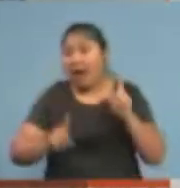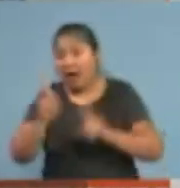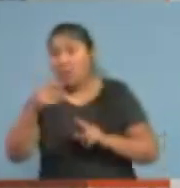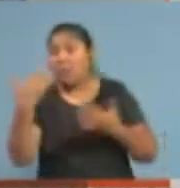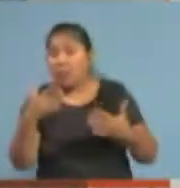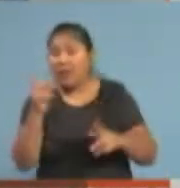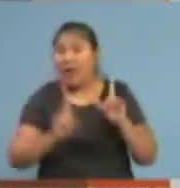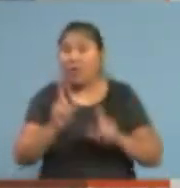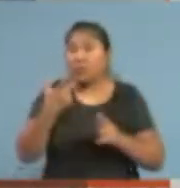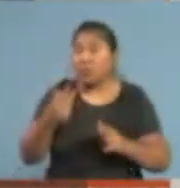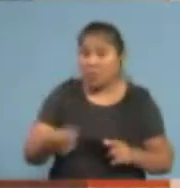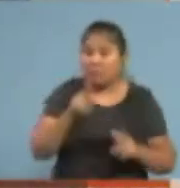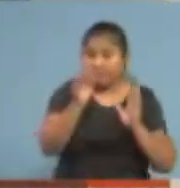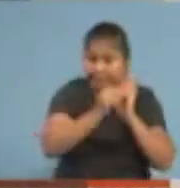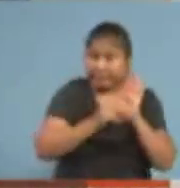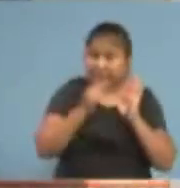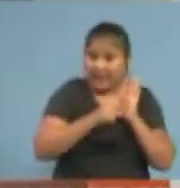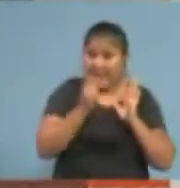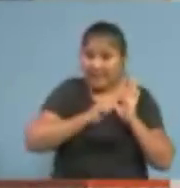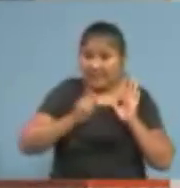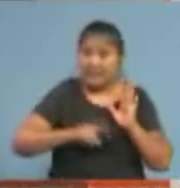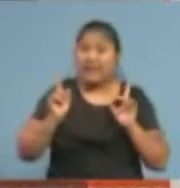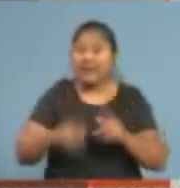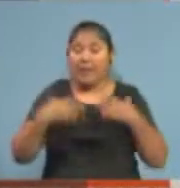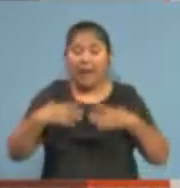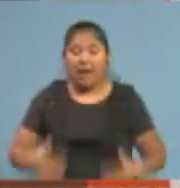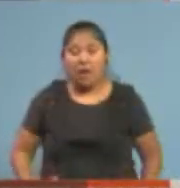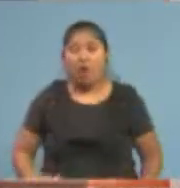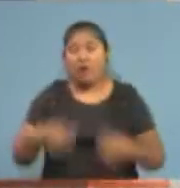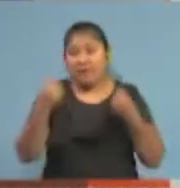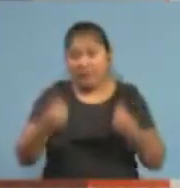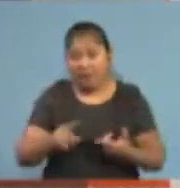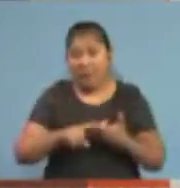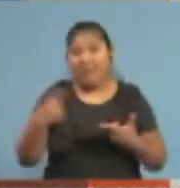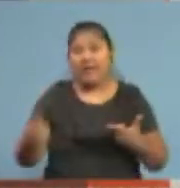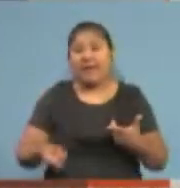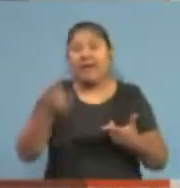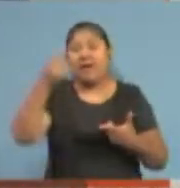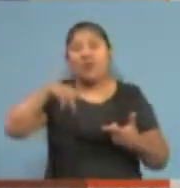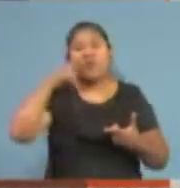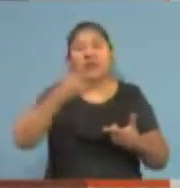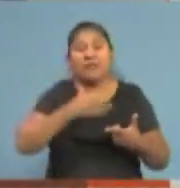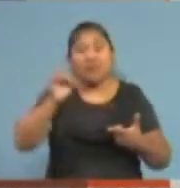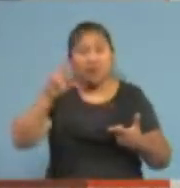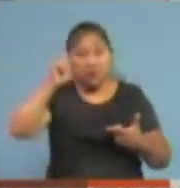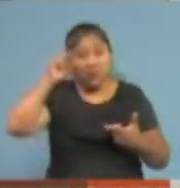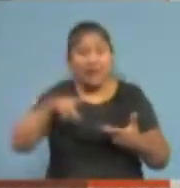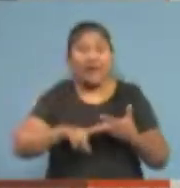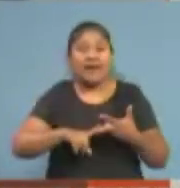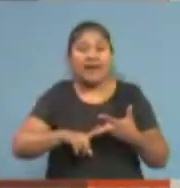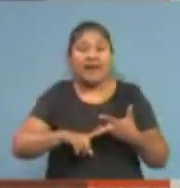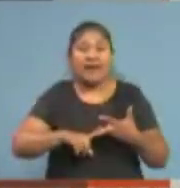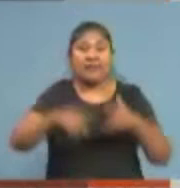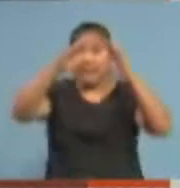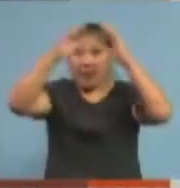bromatológica también el uniforme es exigir uniforme completo bueno tienen que tener